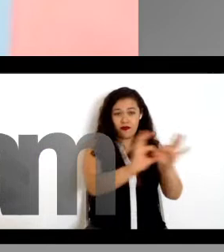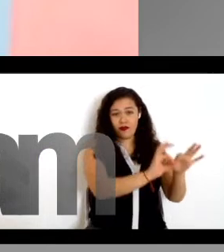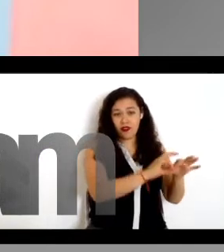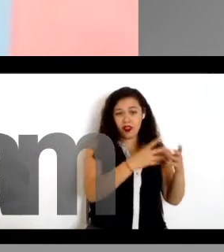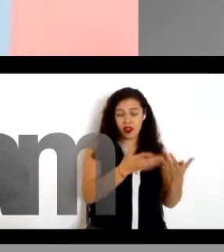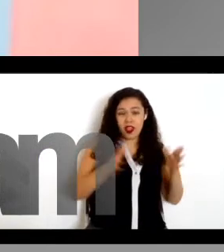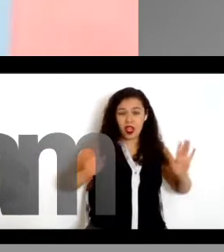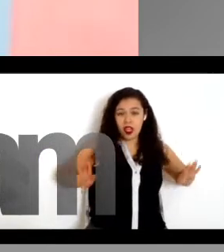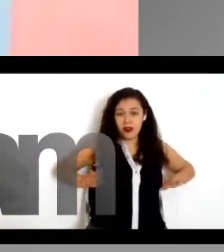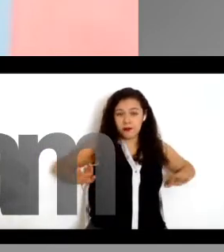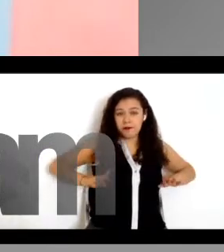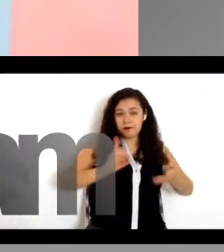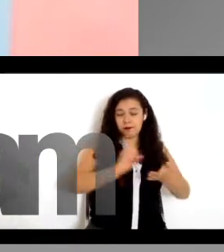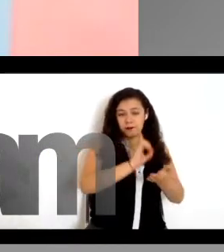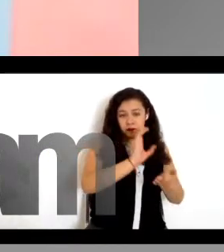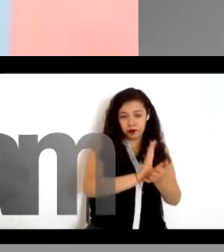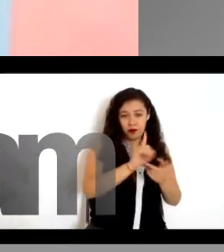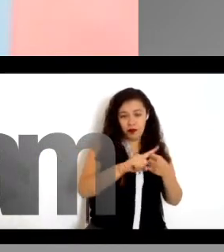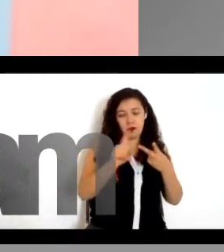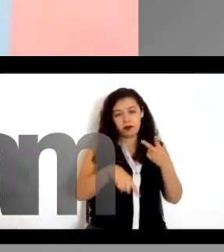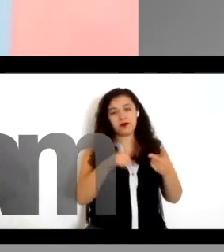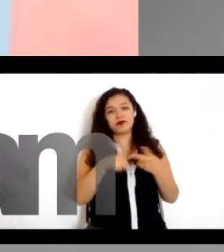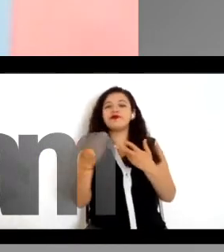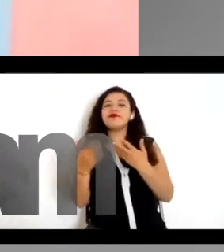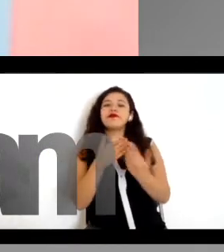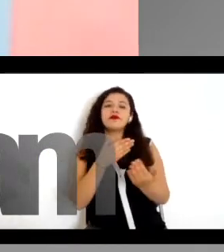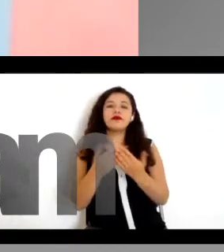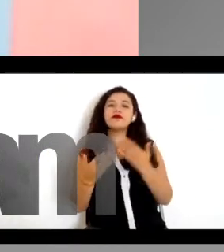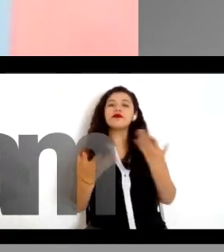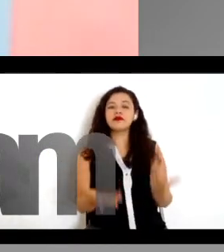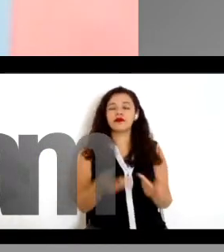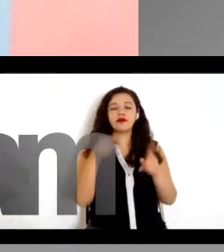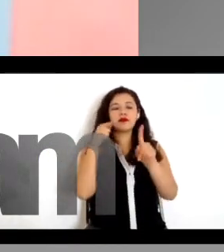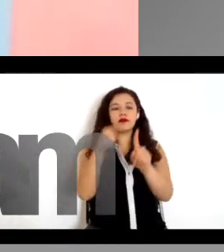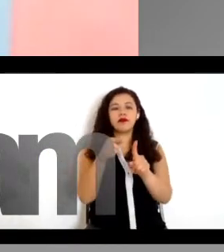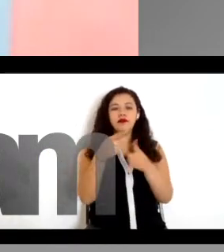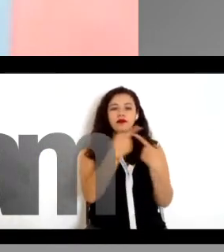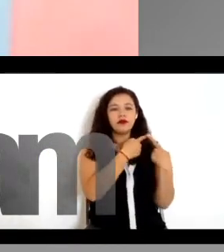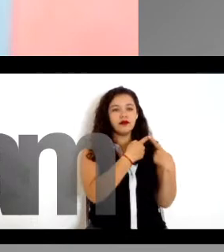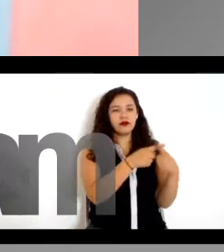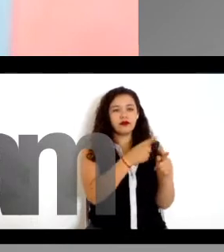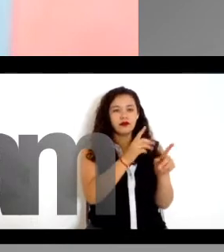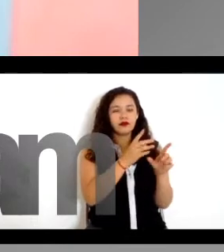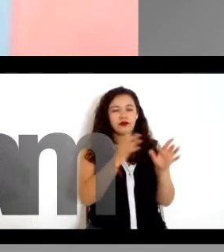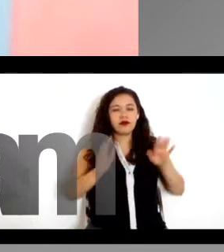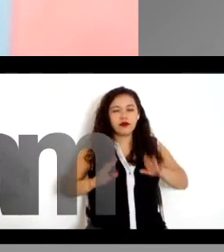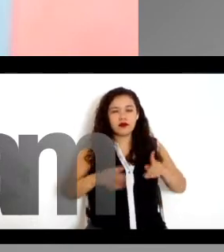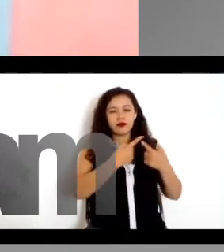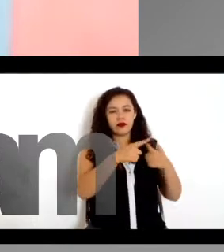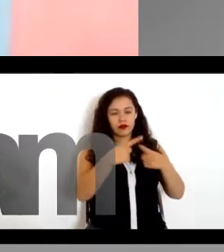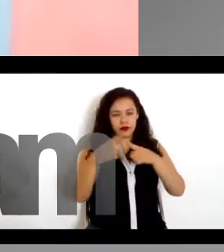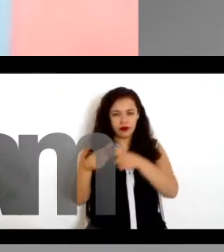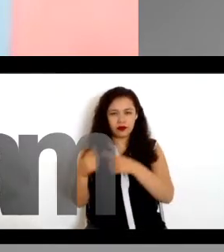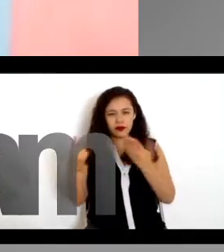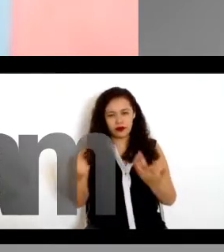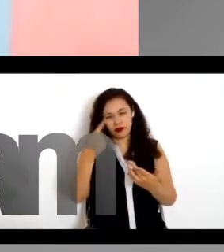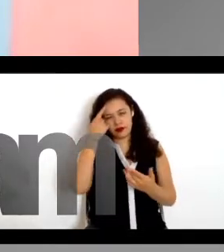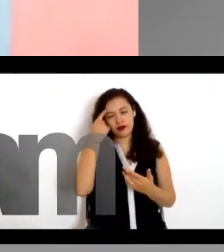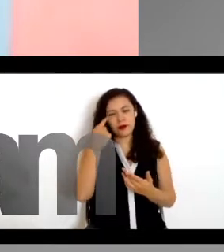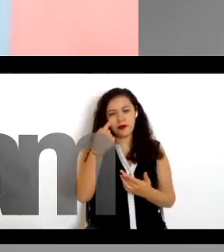discapacidad. En segundo punto y como acción, hablar de la diversidad, pero desde este abordaje, en efecto, donde